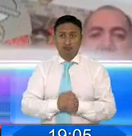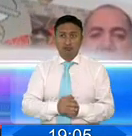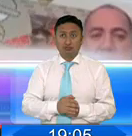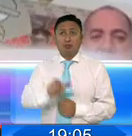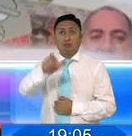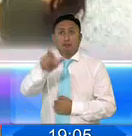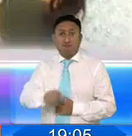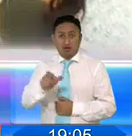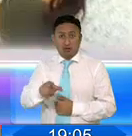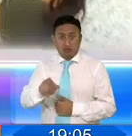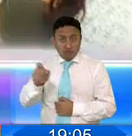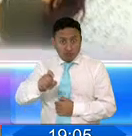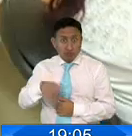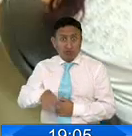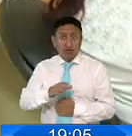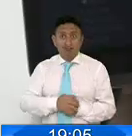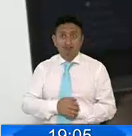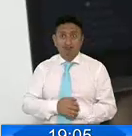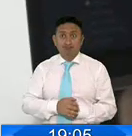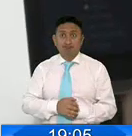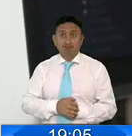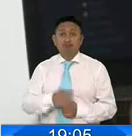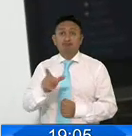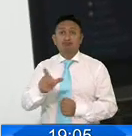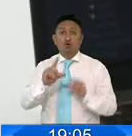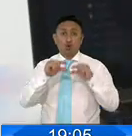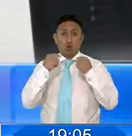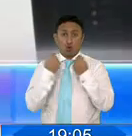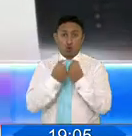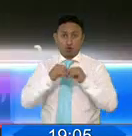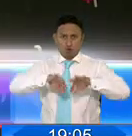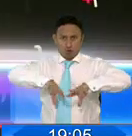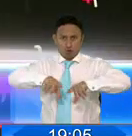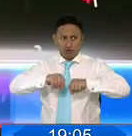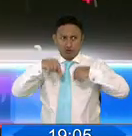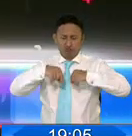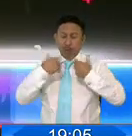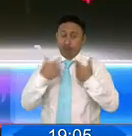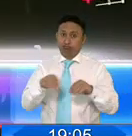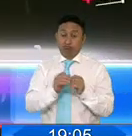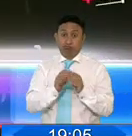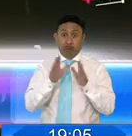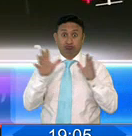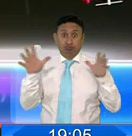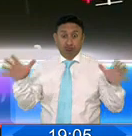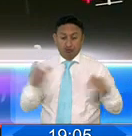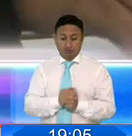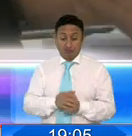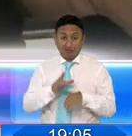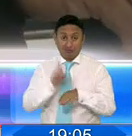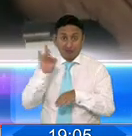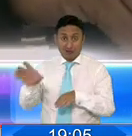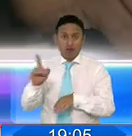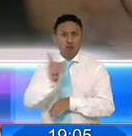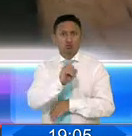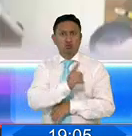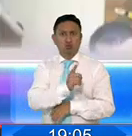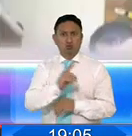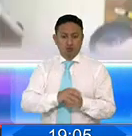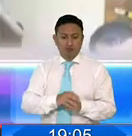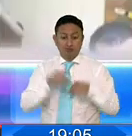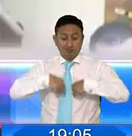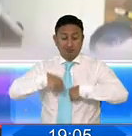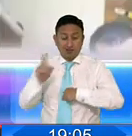que se merece. Aseguran que las redes de corrupción en este tema son amplias y que no deberían quedar en el olvido. Durante